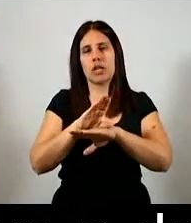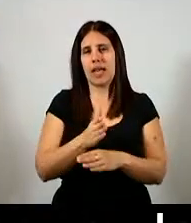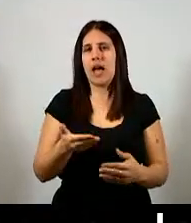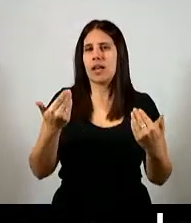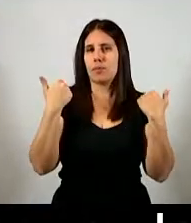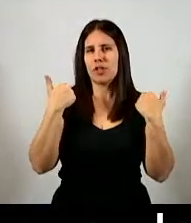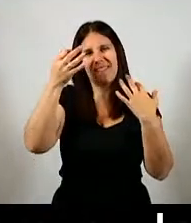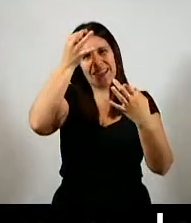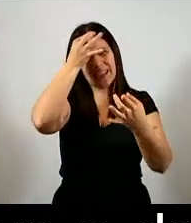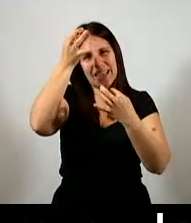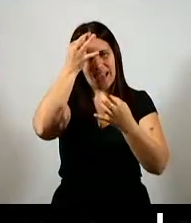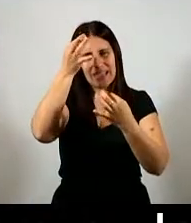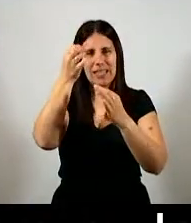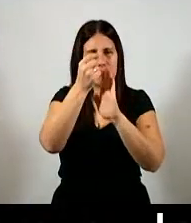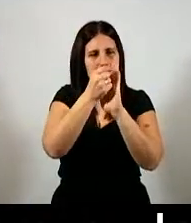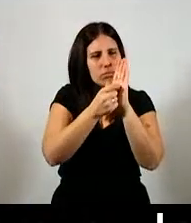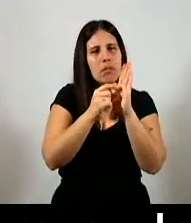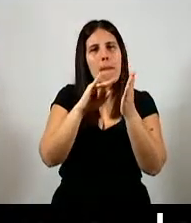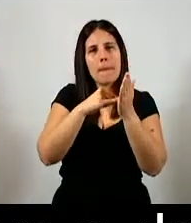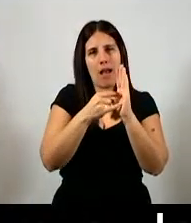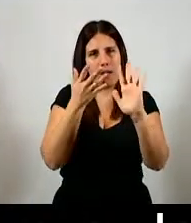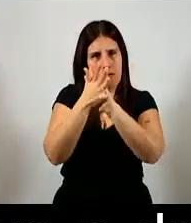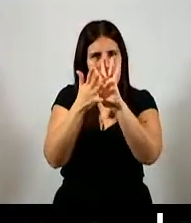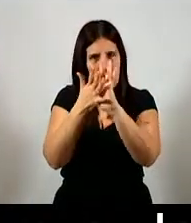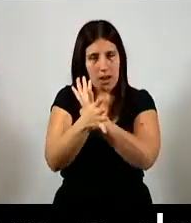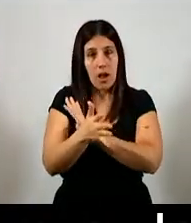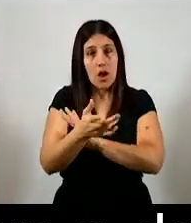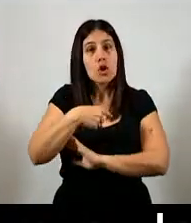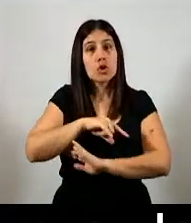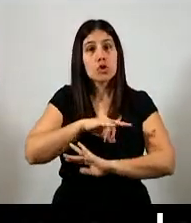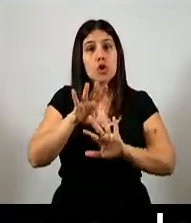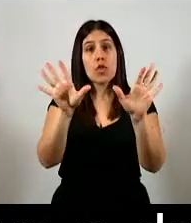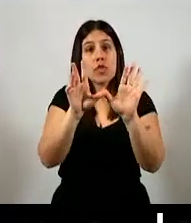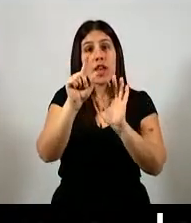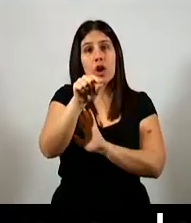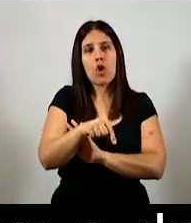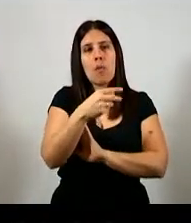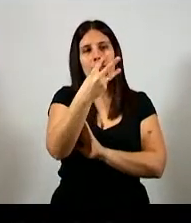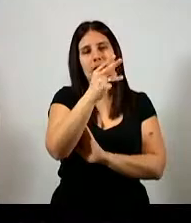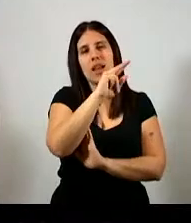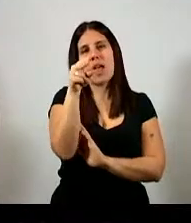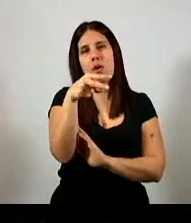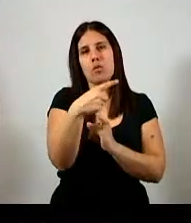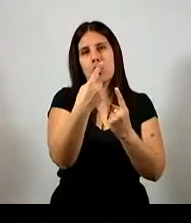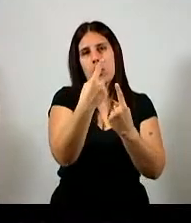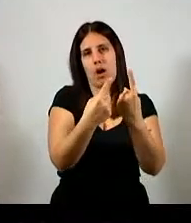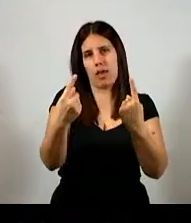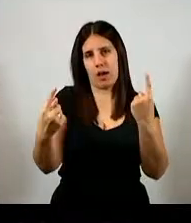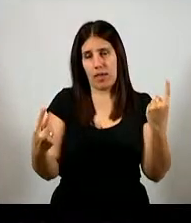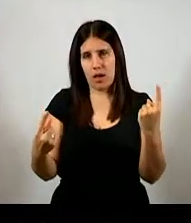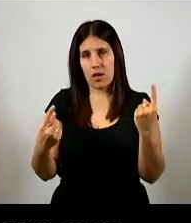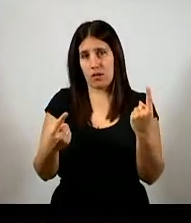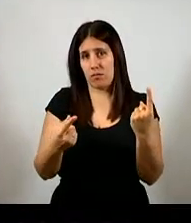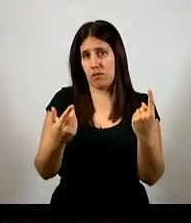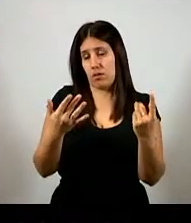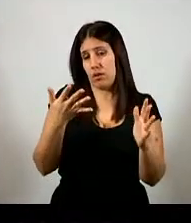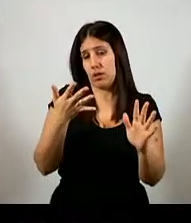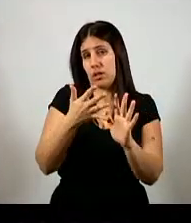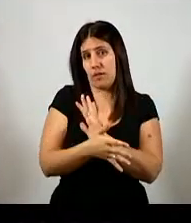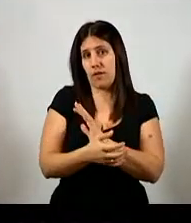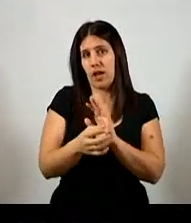plan, sí le digo que estamos invirtiendo 10,3 euros por habitante, como hemos dicho en otras ocasiones, y que asciende